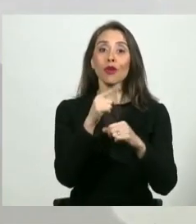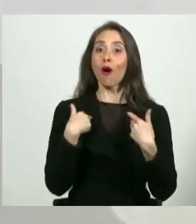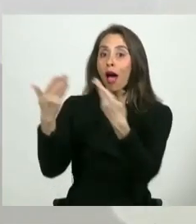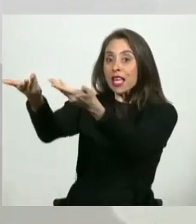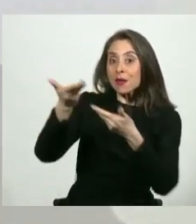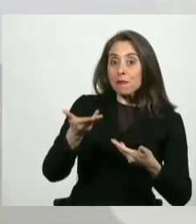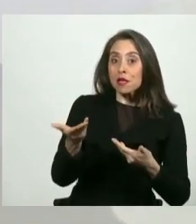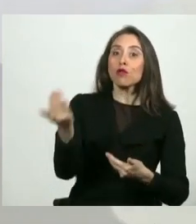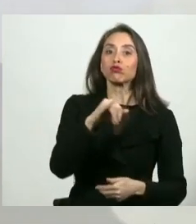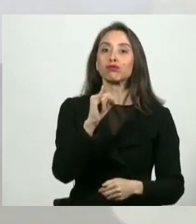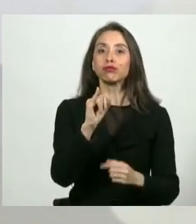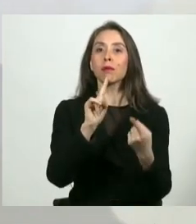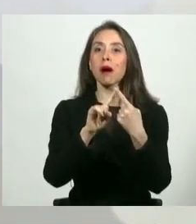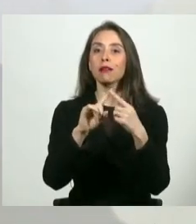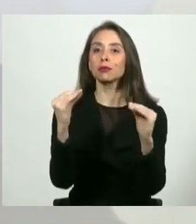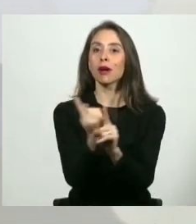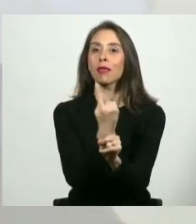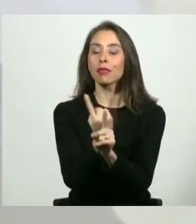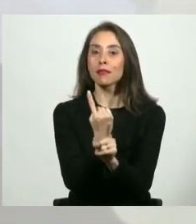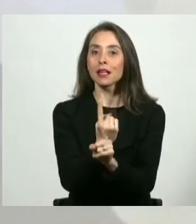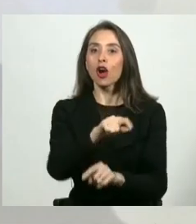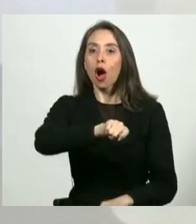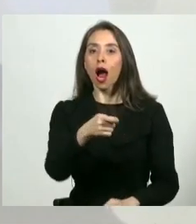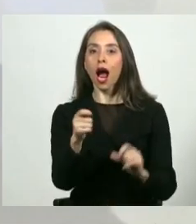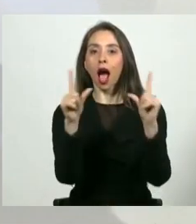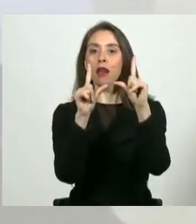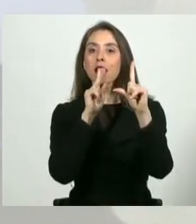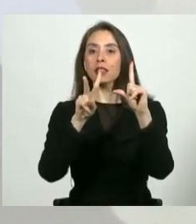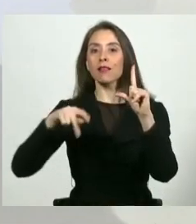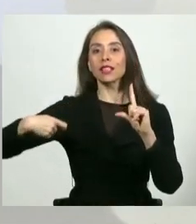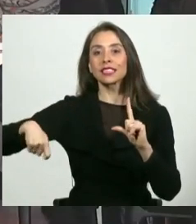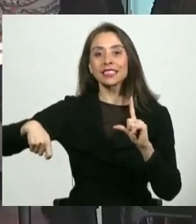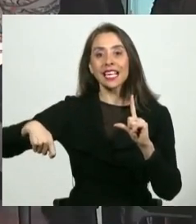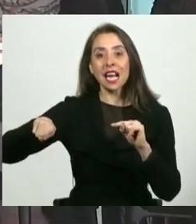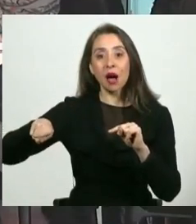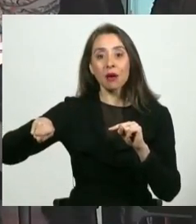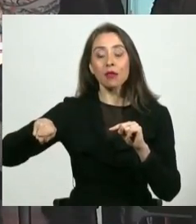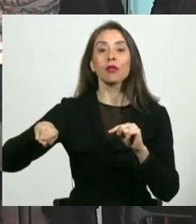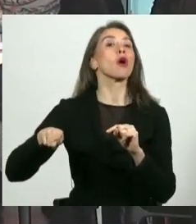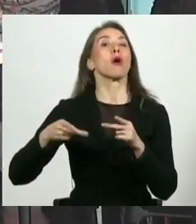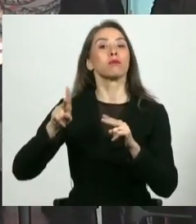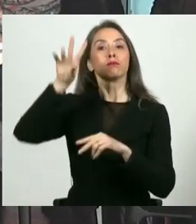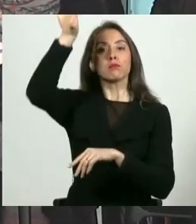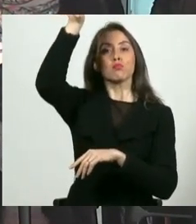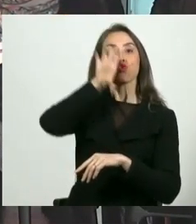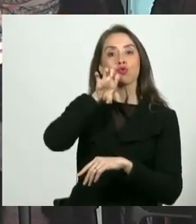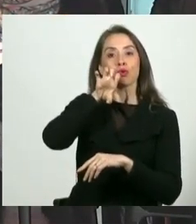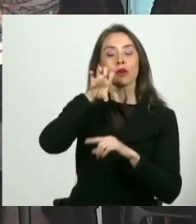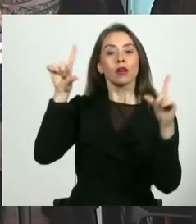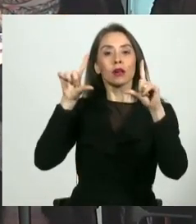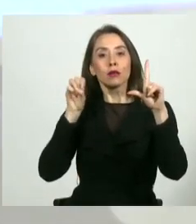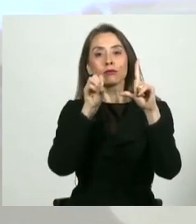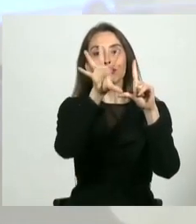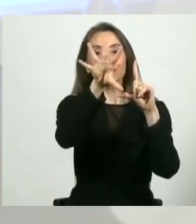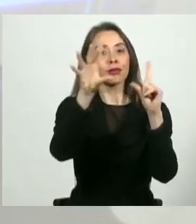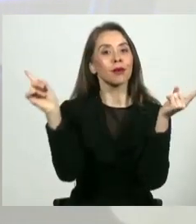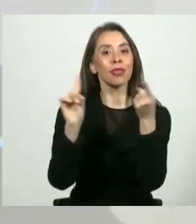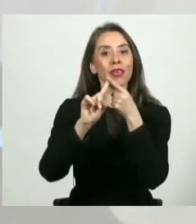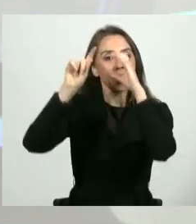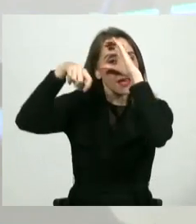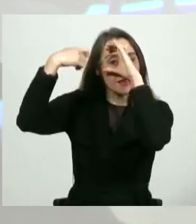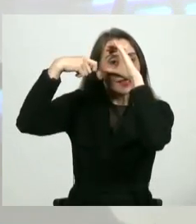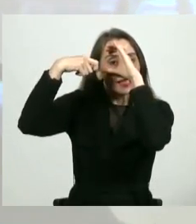para participar en este diálogo, al canal de televisión del Senado, que ha facilitado su señal para transmitir en vivo este evento y